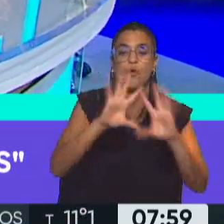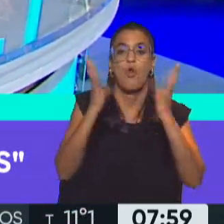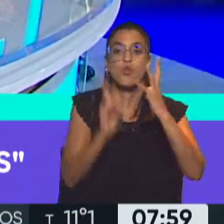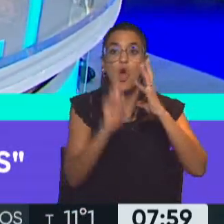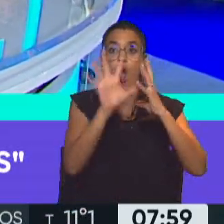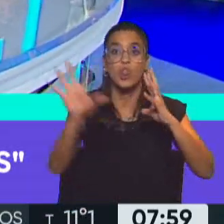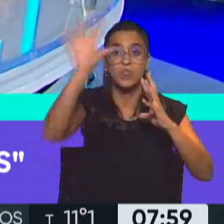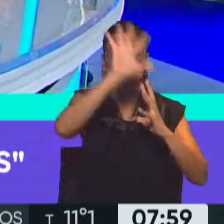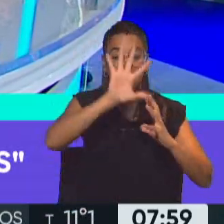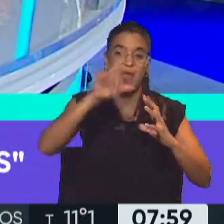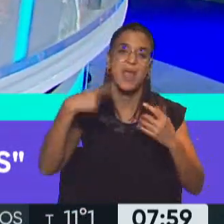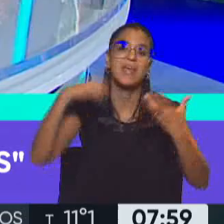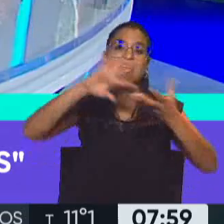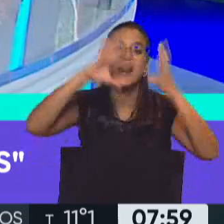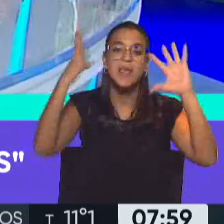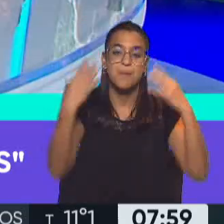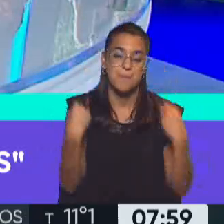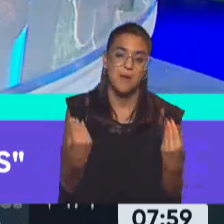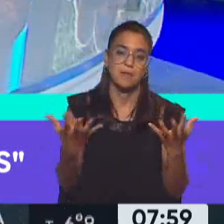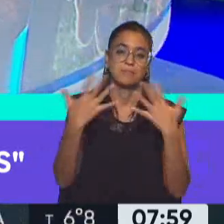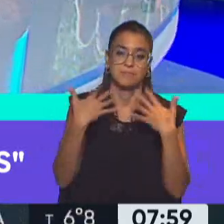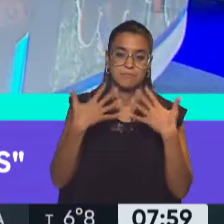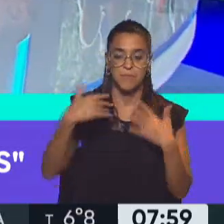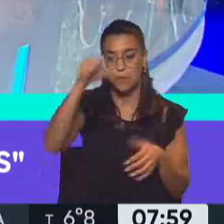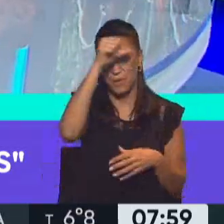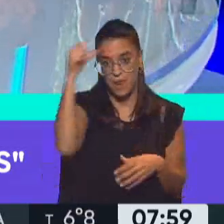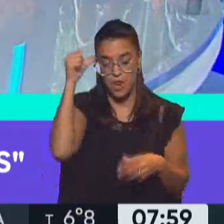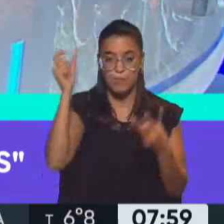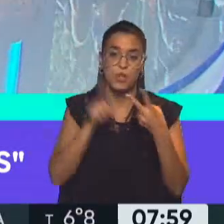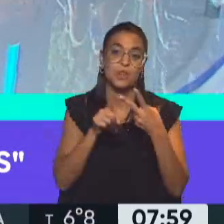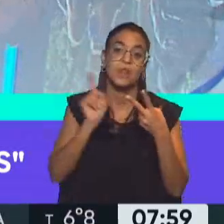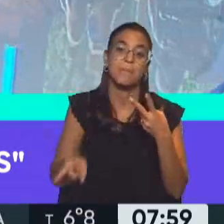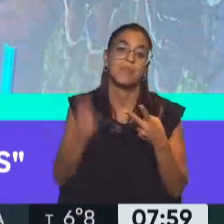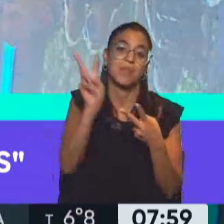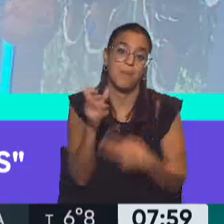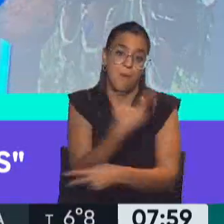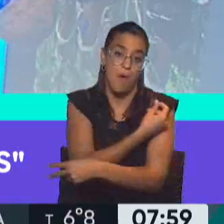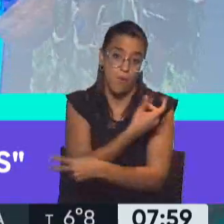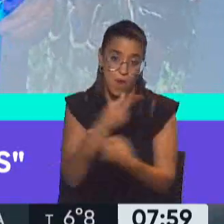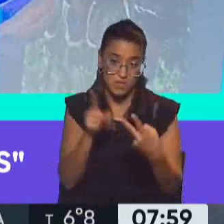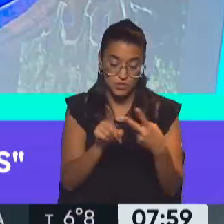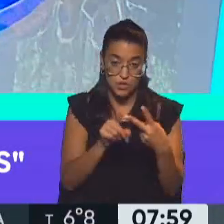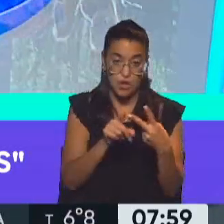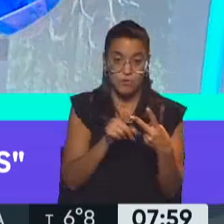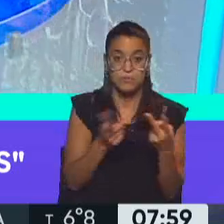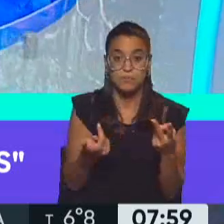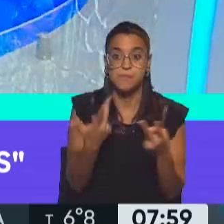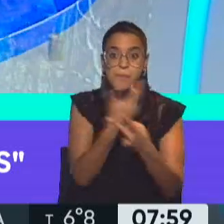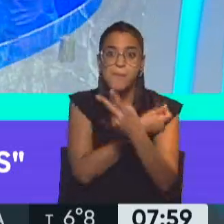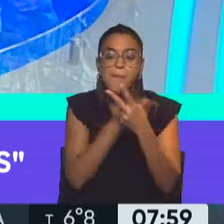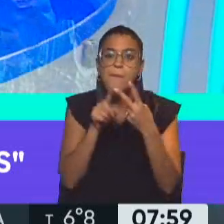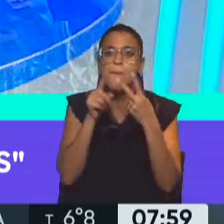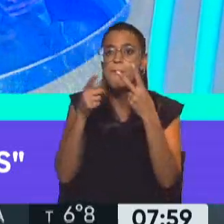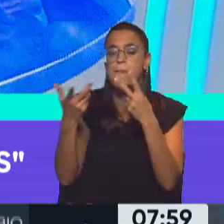norte, que es lo climático, la temperatura, el verano. Pero después tenemos la cuestión de la vacunación. Vacunación que nos pone en